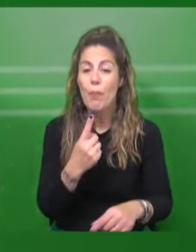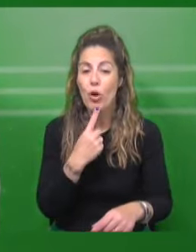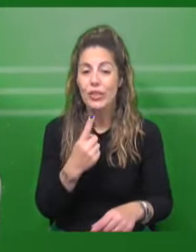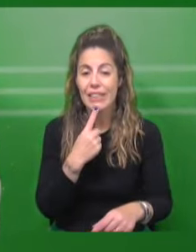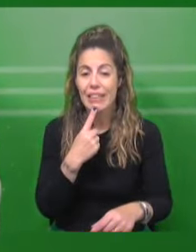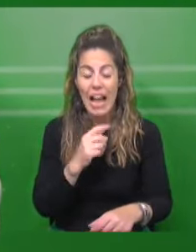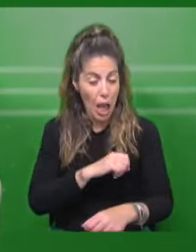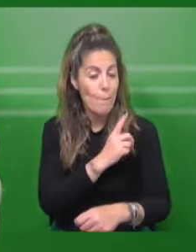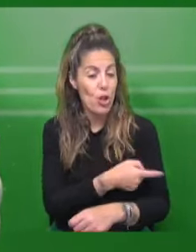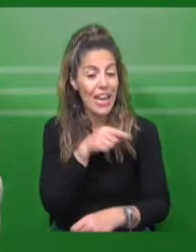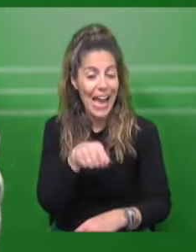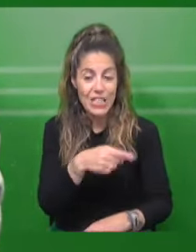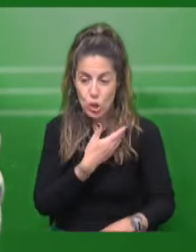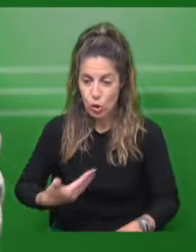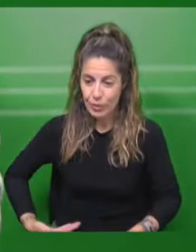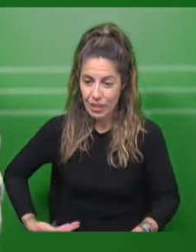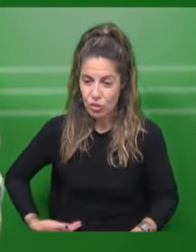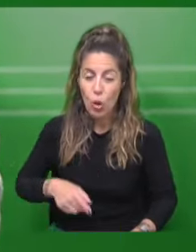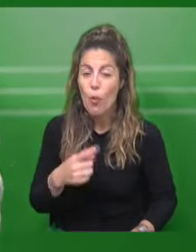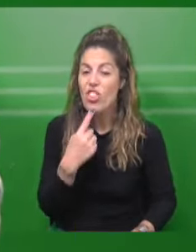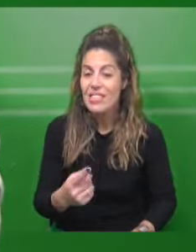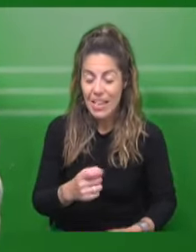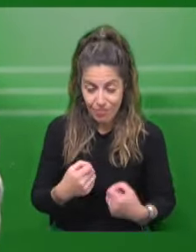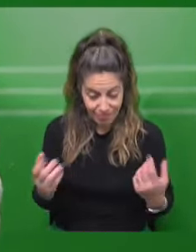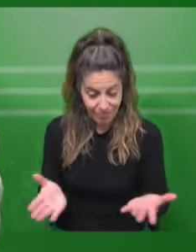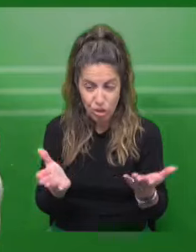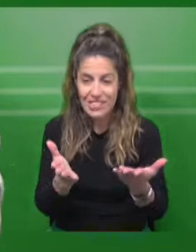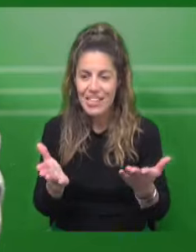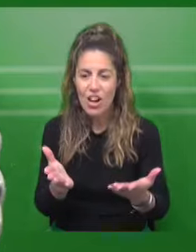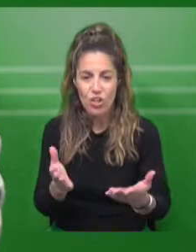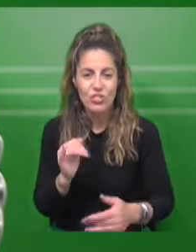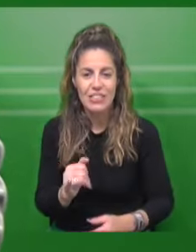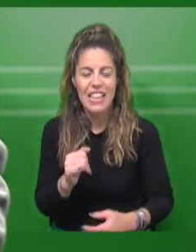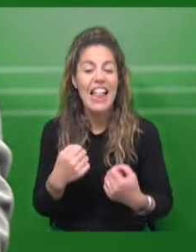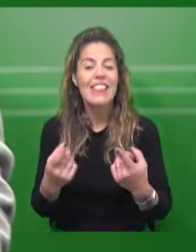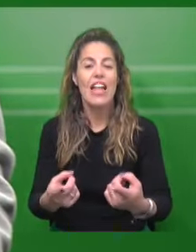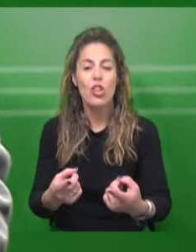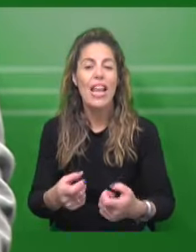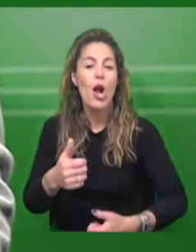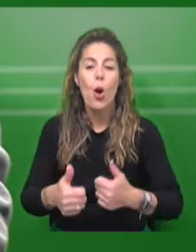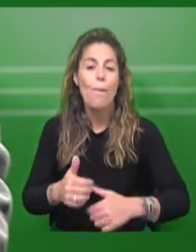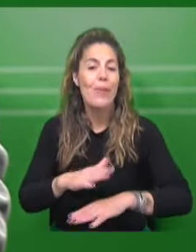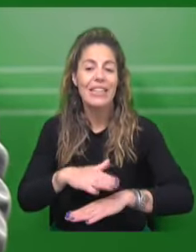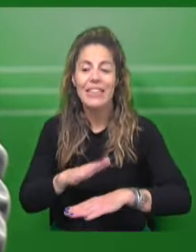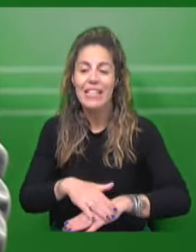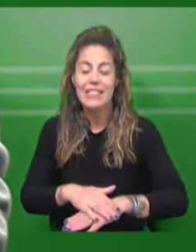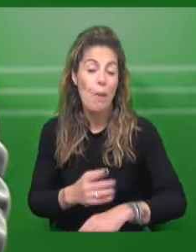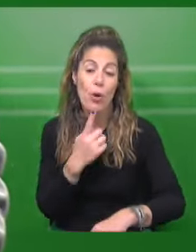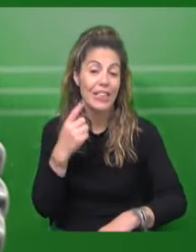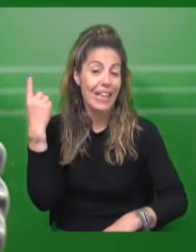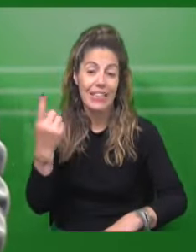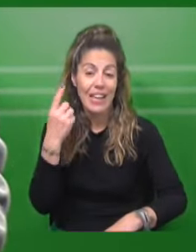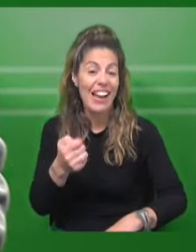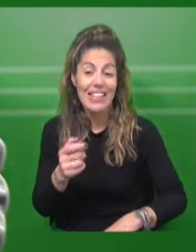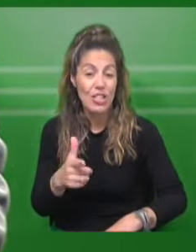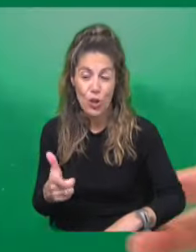empoderar a esos gobiernos vos decías potenciarlo sí potenciarlos dándole competencias por ejemplo en política internacional que casi no